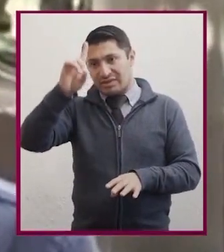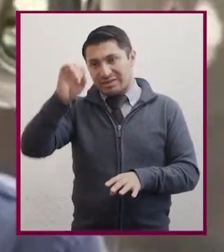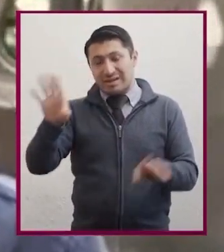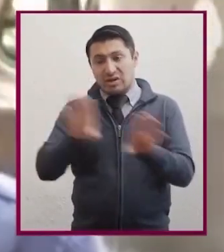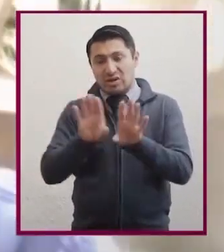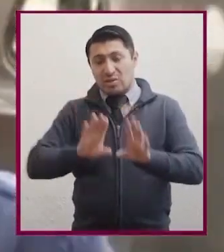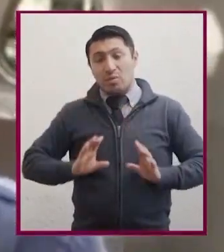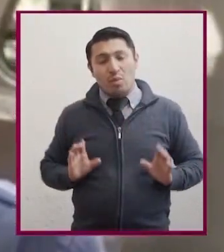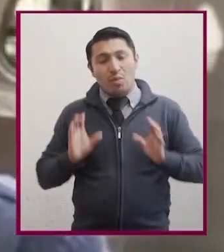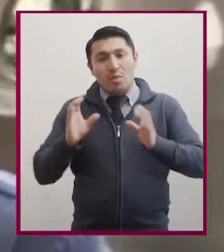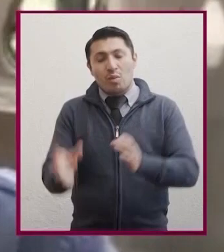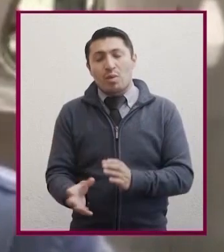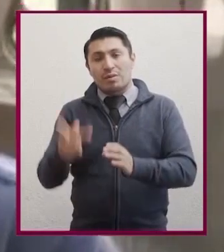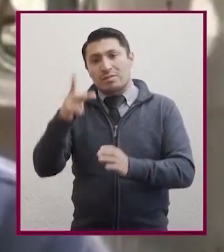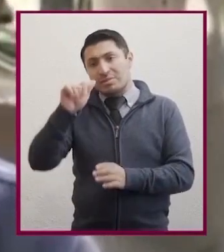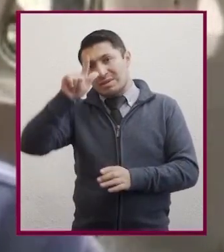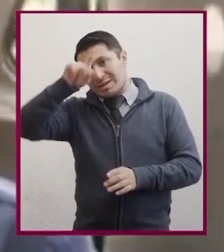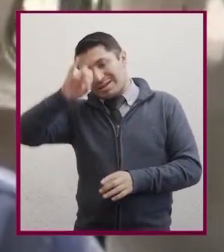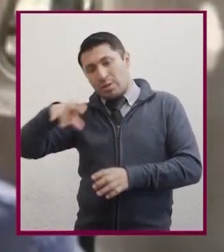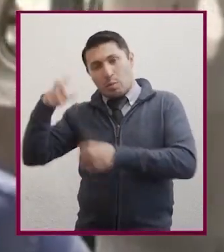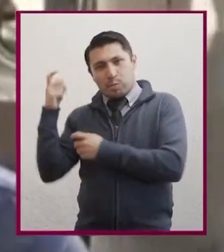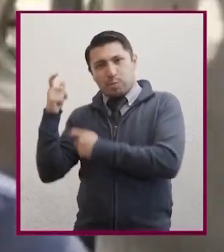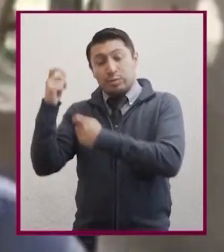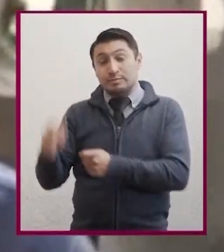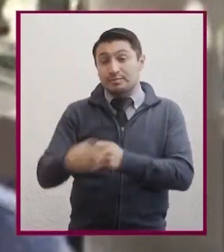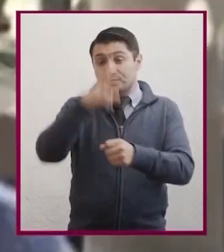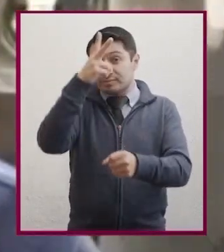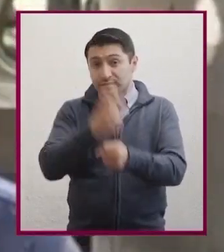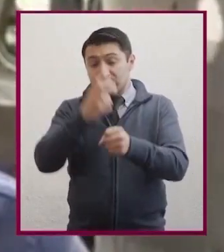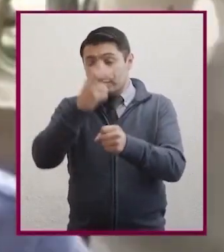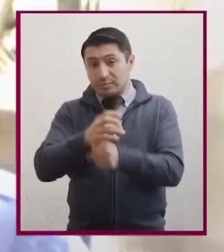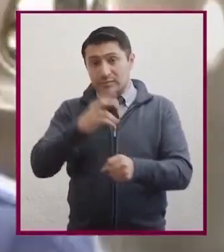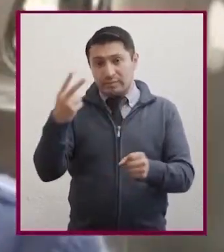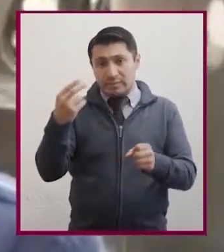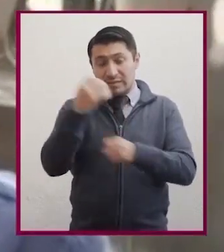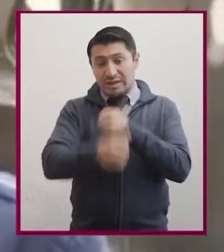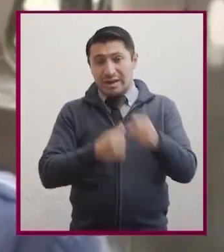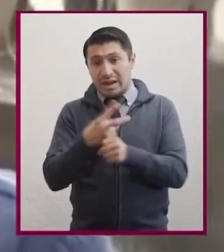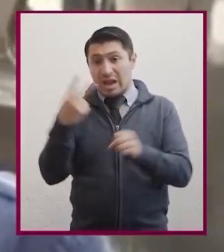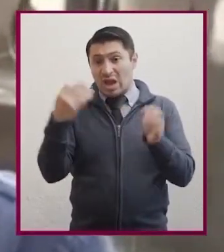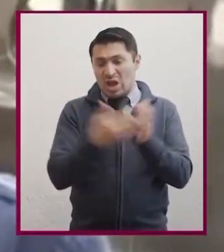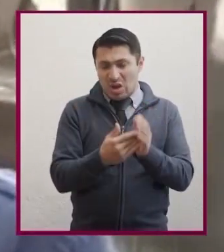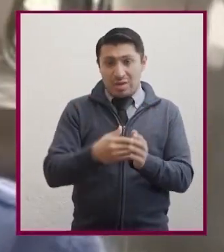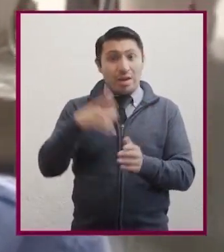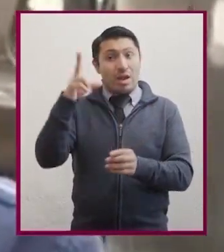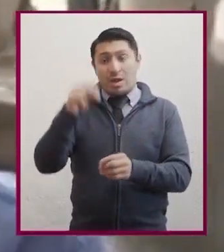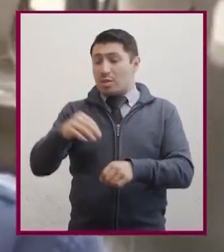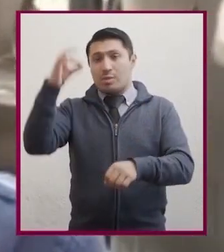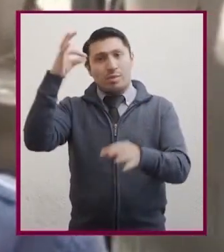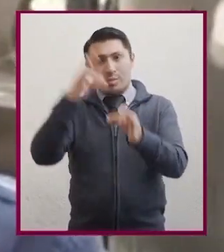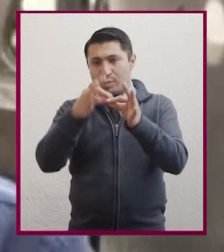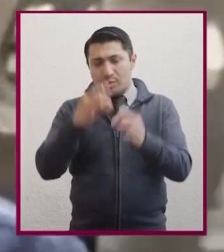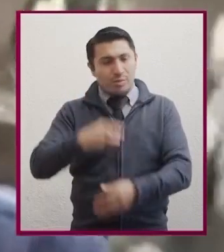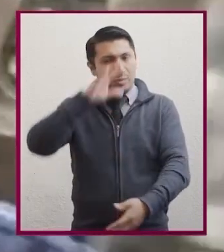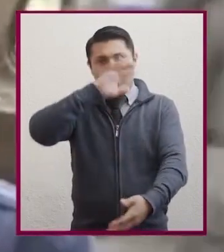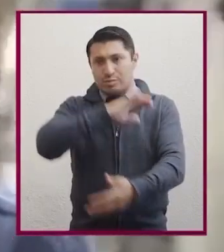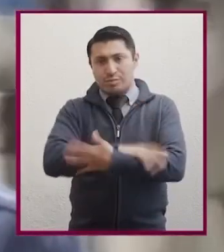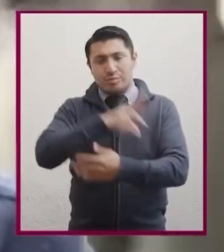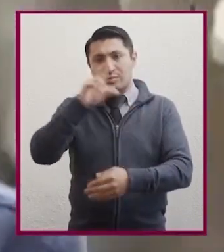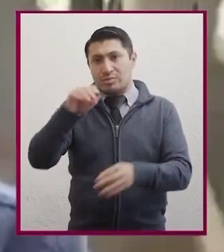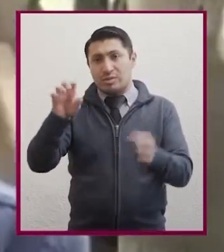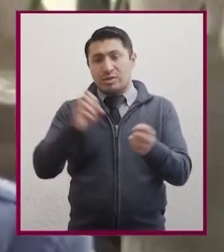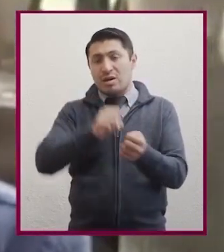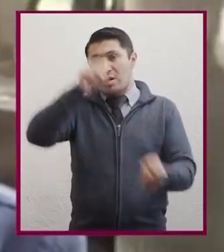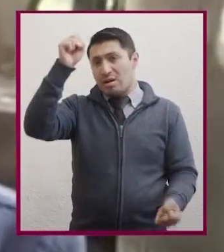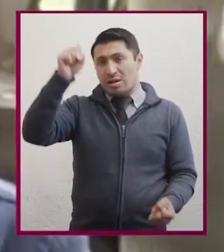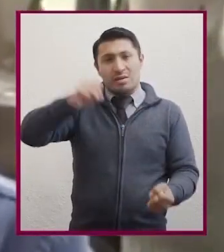popular palestino. Hubo una segunda intifada a partir del año 2000. No se cumplían los acuerdos, no se materializaba la